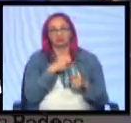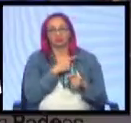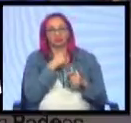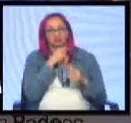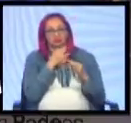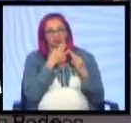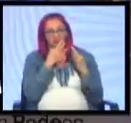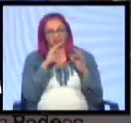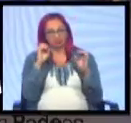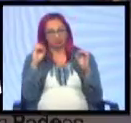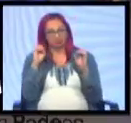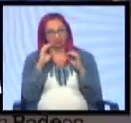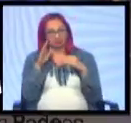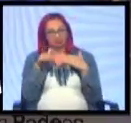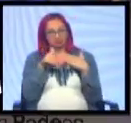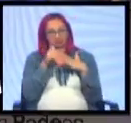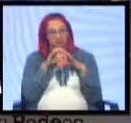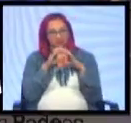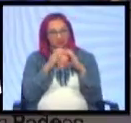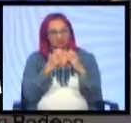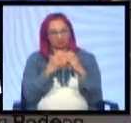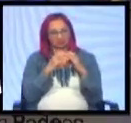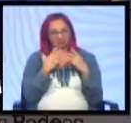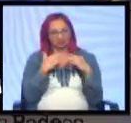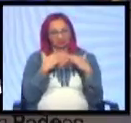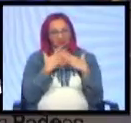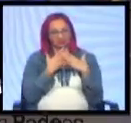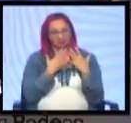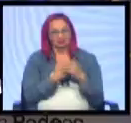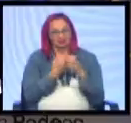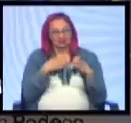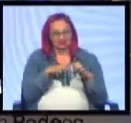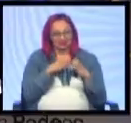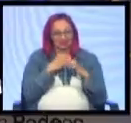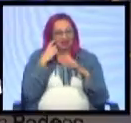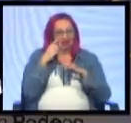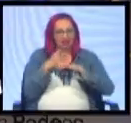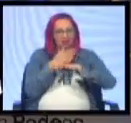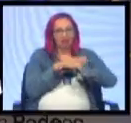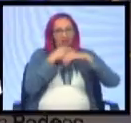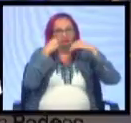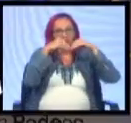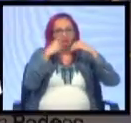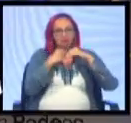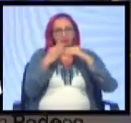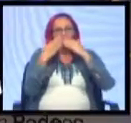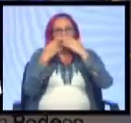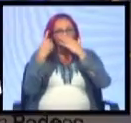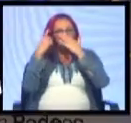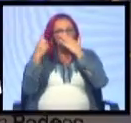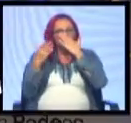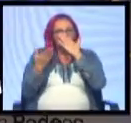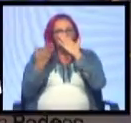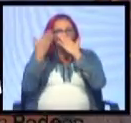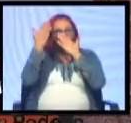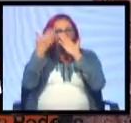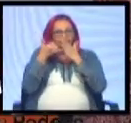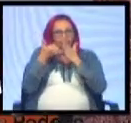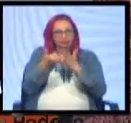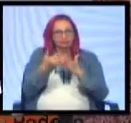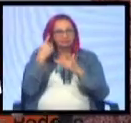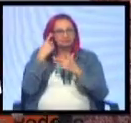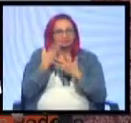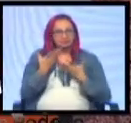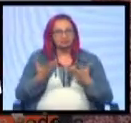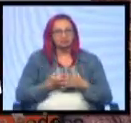hemos intentado toda clase de estrategias para mejorar las ventas, para aumentar los premios,